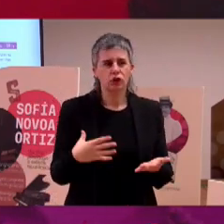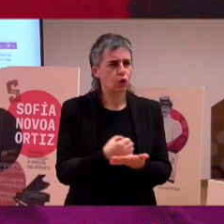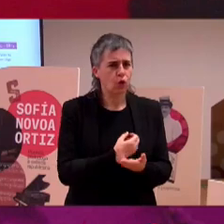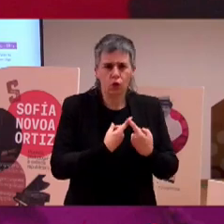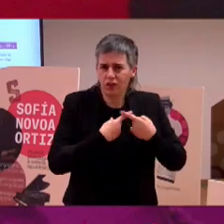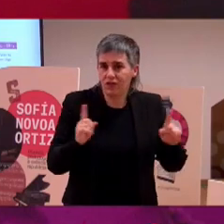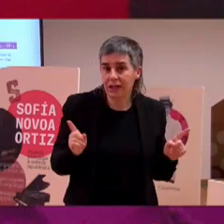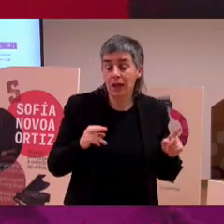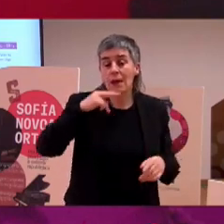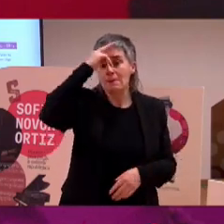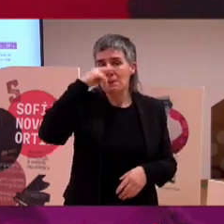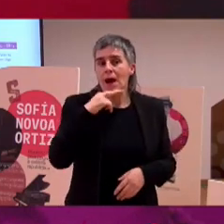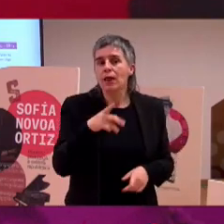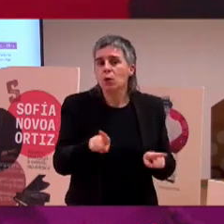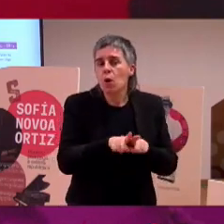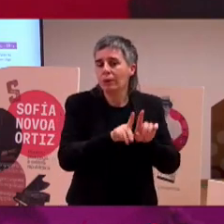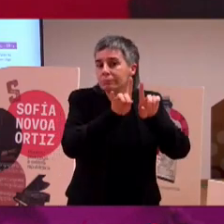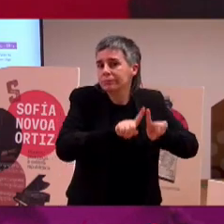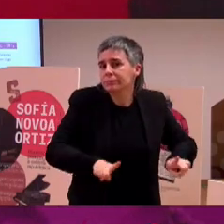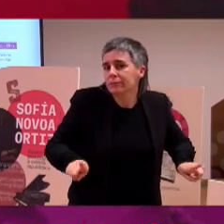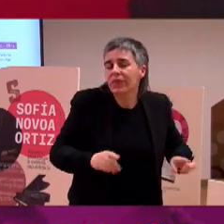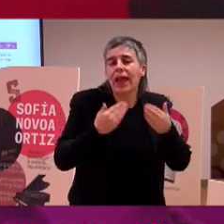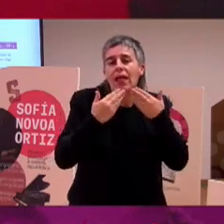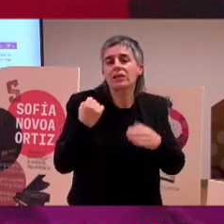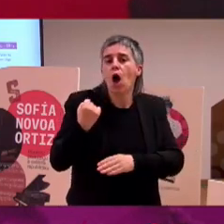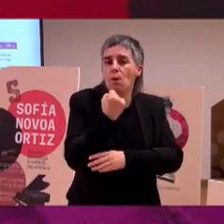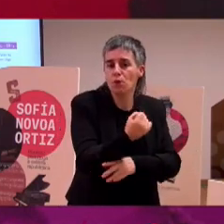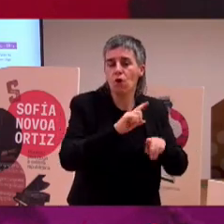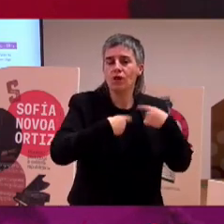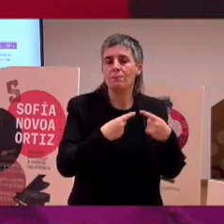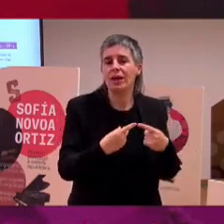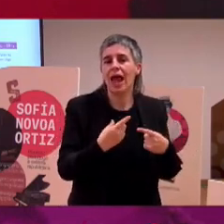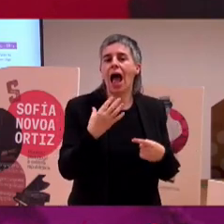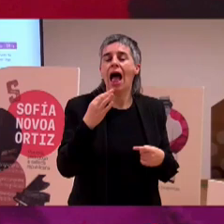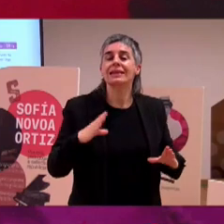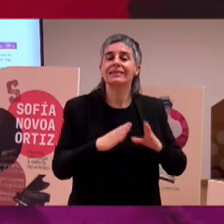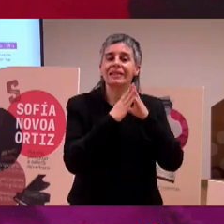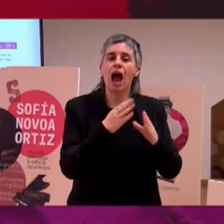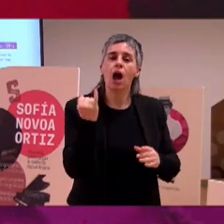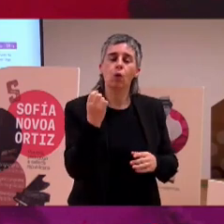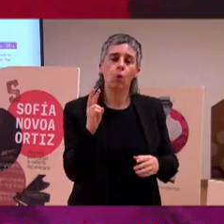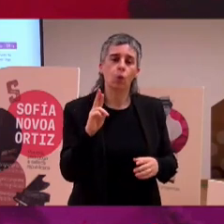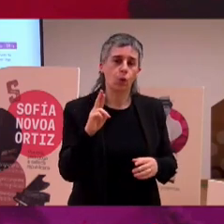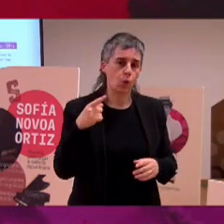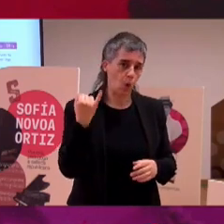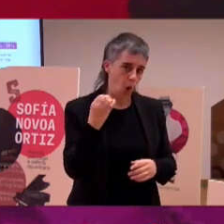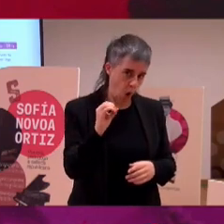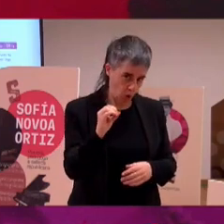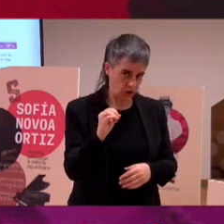desapercibido co apoio do Sanjurjo, da familia Sanjurjo. Date conta que María Antonina era la Sanjurjo